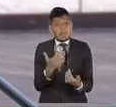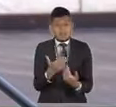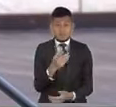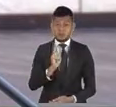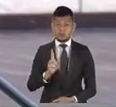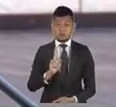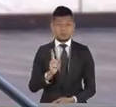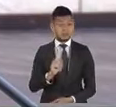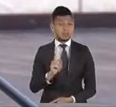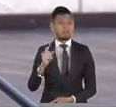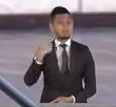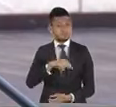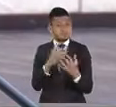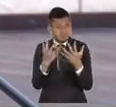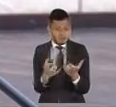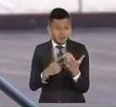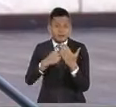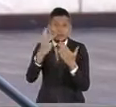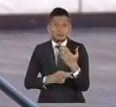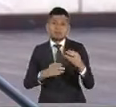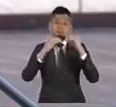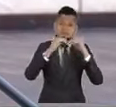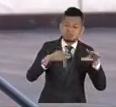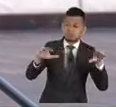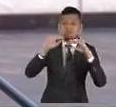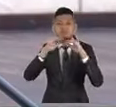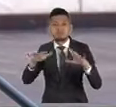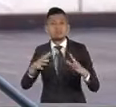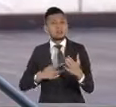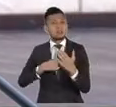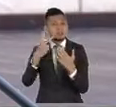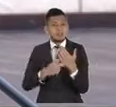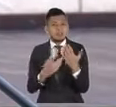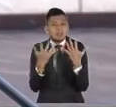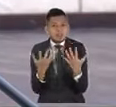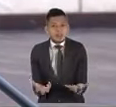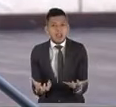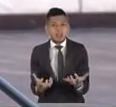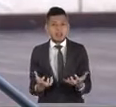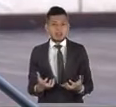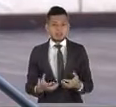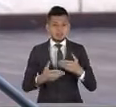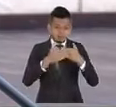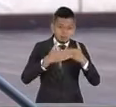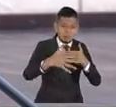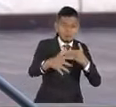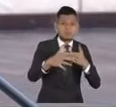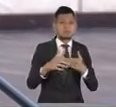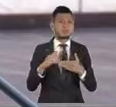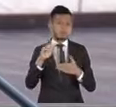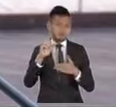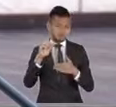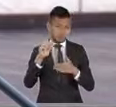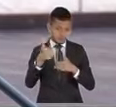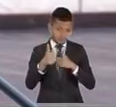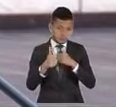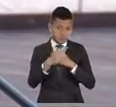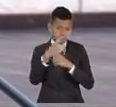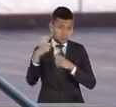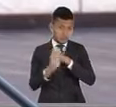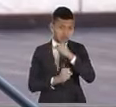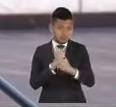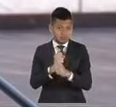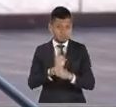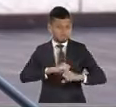lanzar y con proyectos así, queremos lanzar este diseño de acción de las Naciones Unidas con la